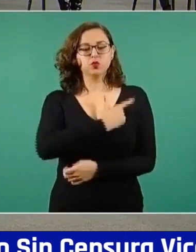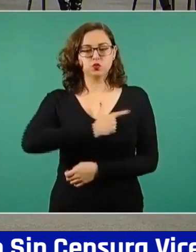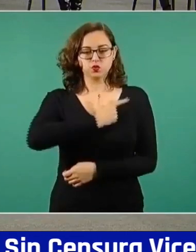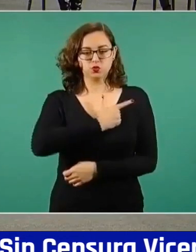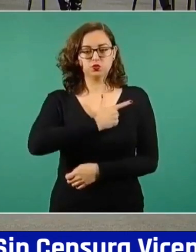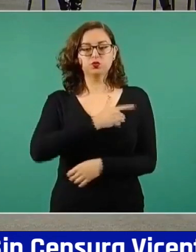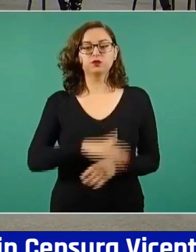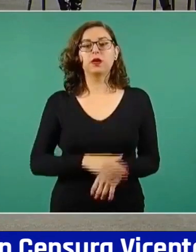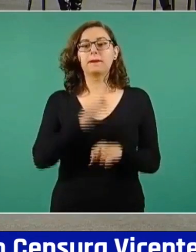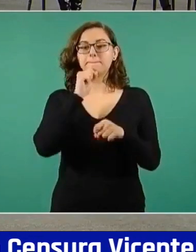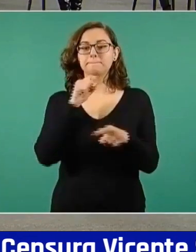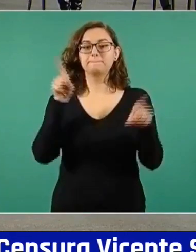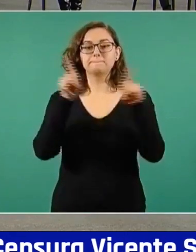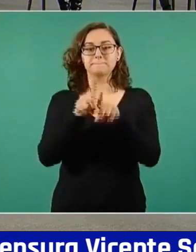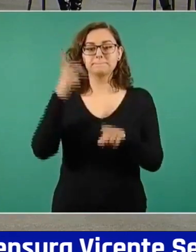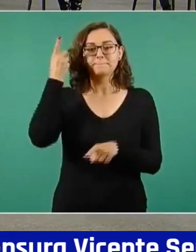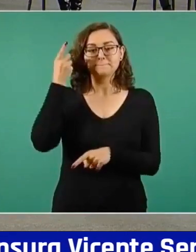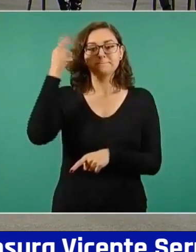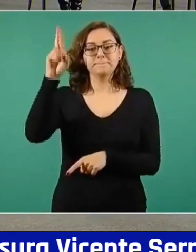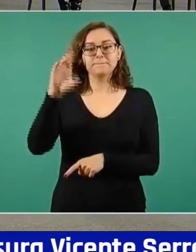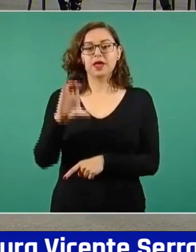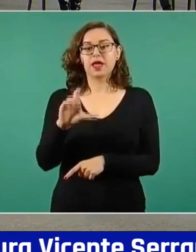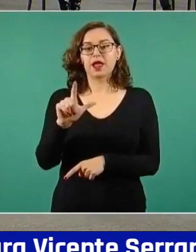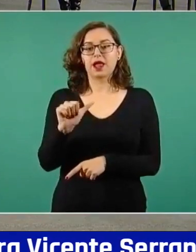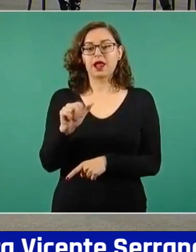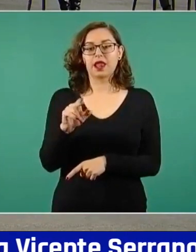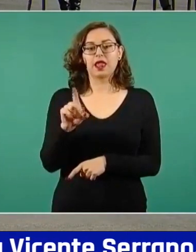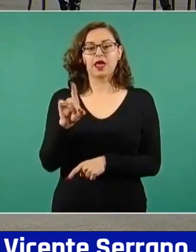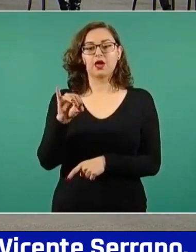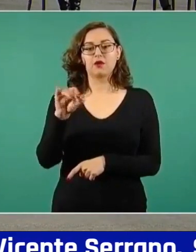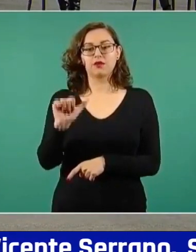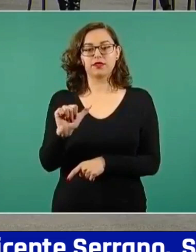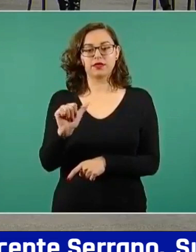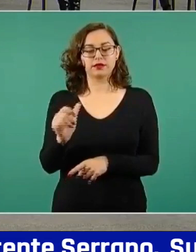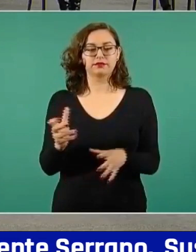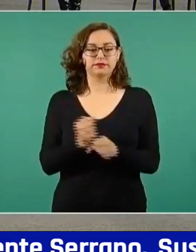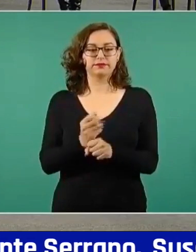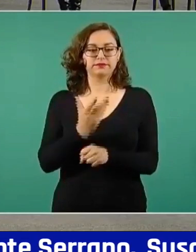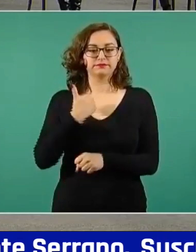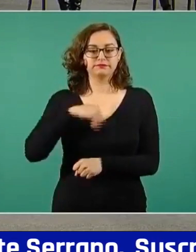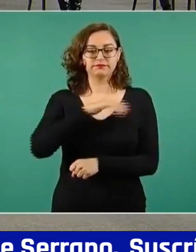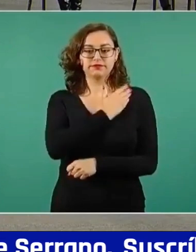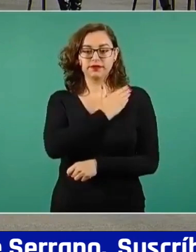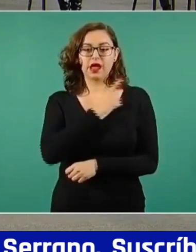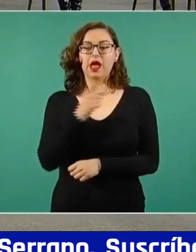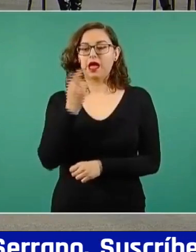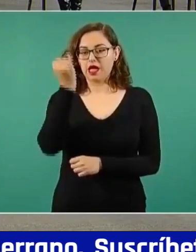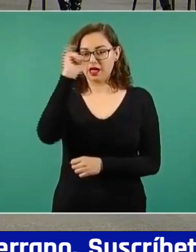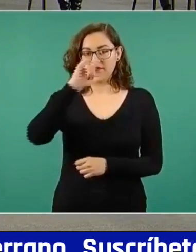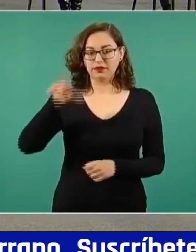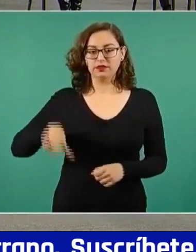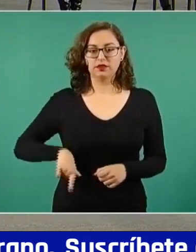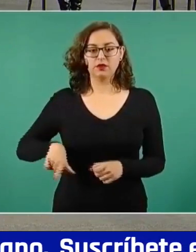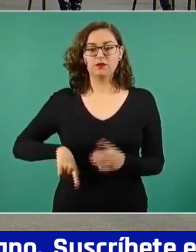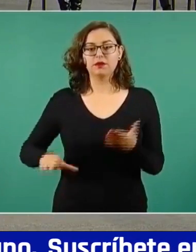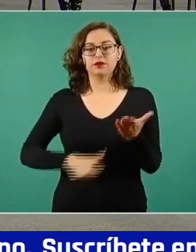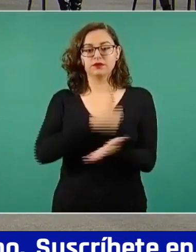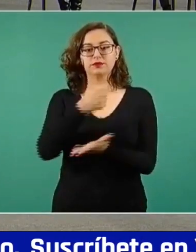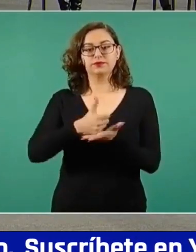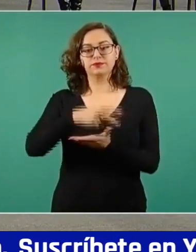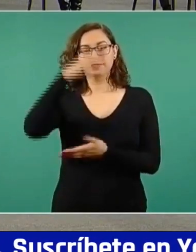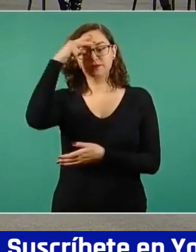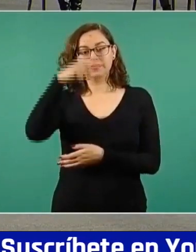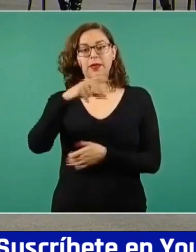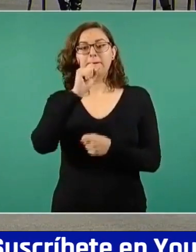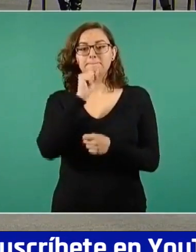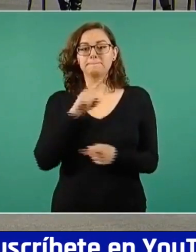la doctora Claudia Sheinbaum Pardo, jefa de gobierno de la Ciudad de México, al licenciado Adán Augusto López Hernández, secretario de